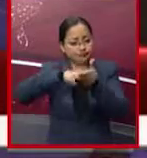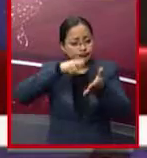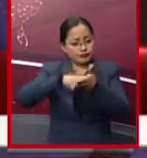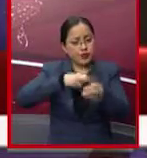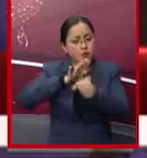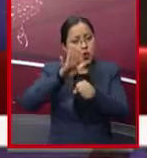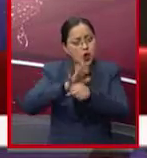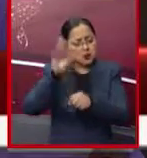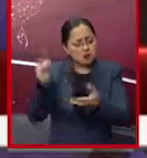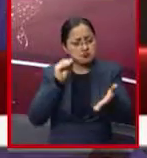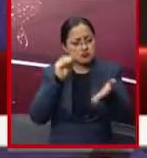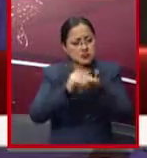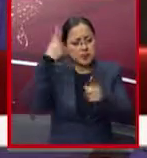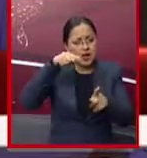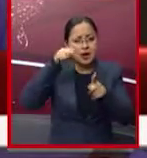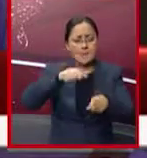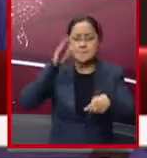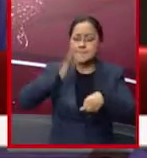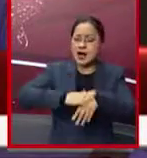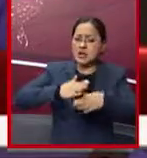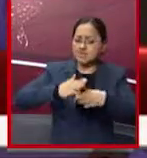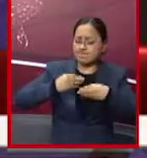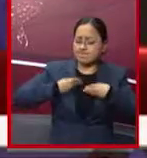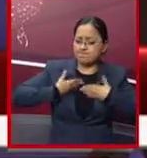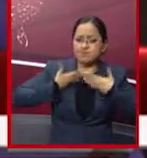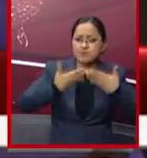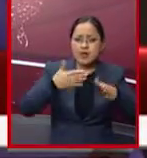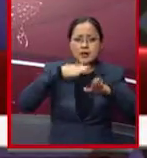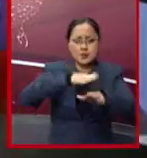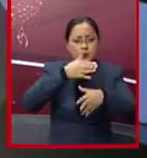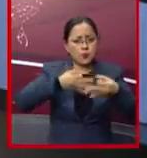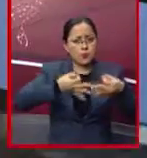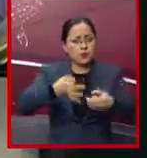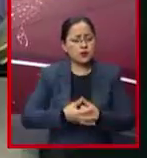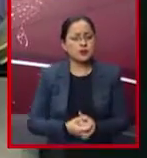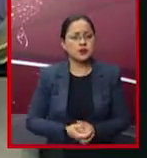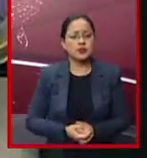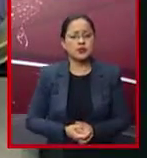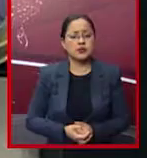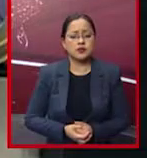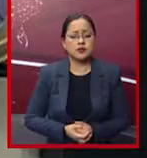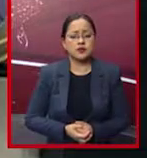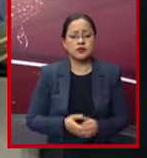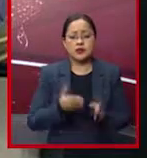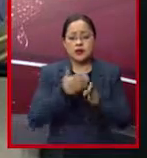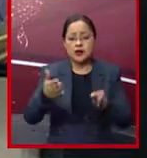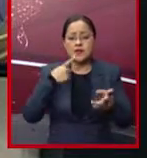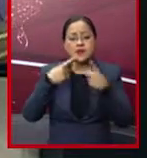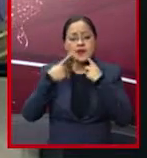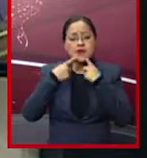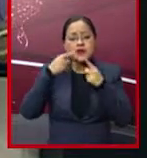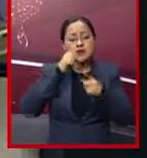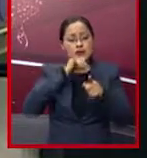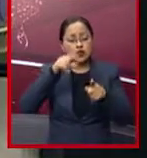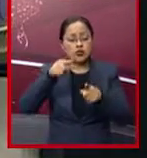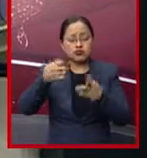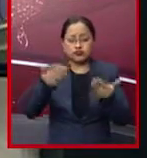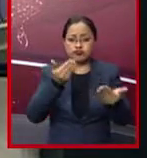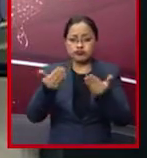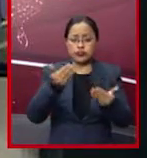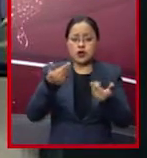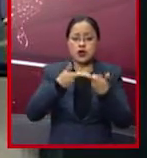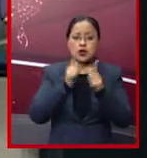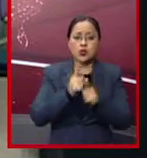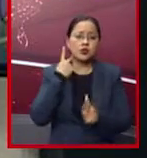necesarias para tener mayor certidumbre jurídica. Durante la discusión en favor y en contra del dictamen, los